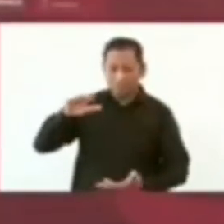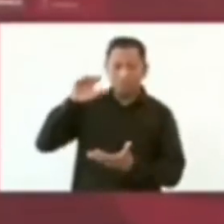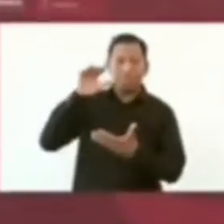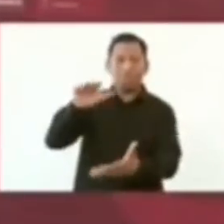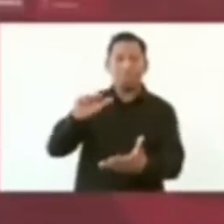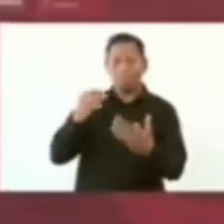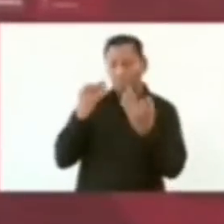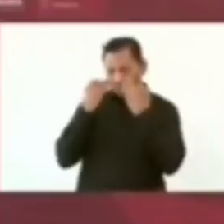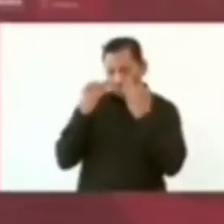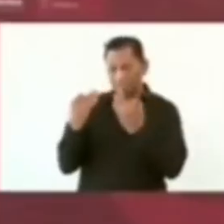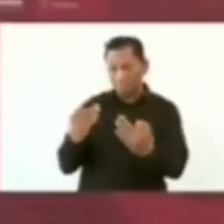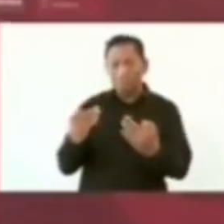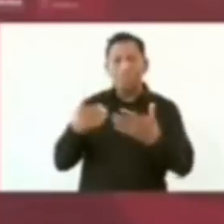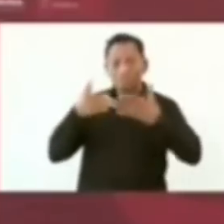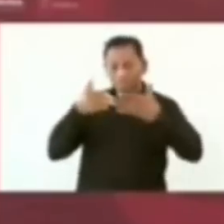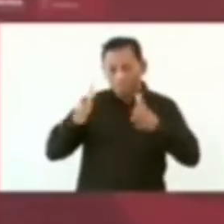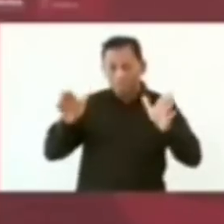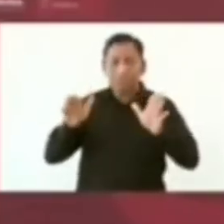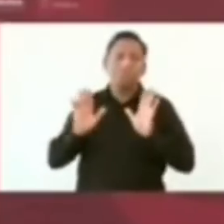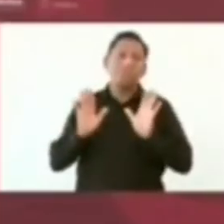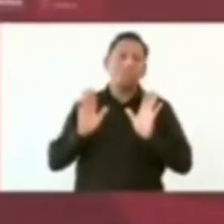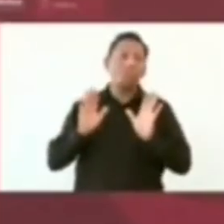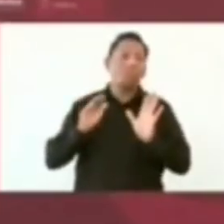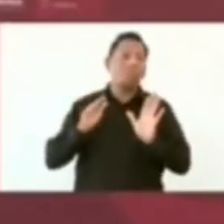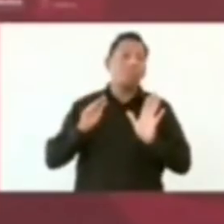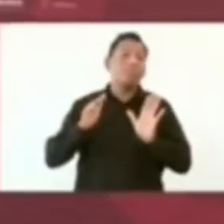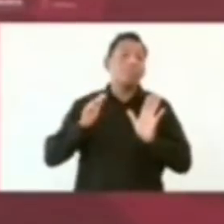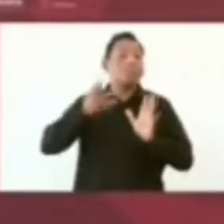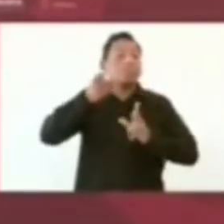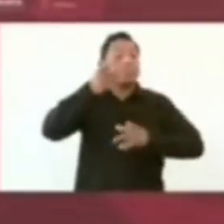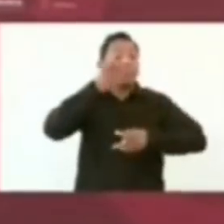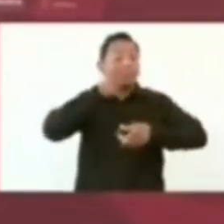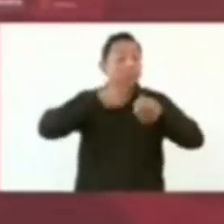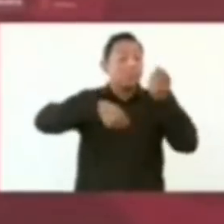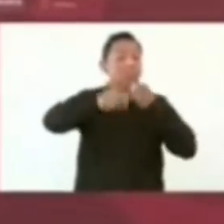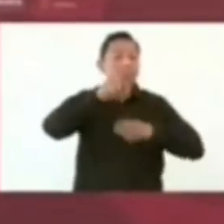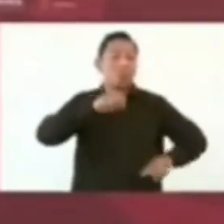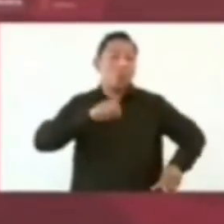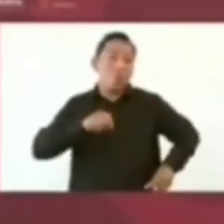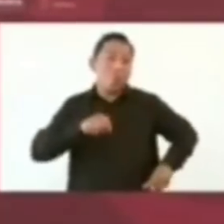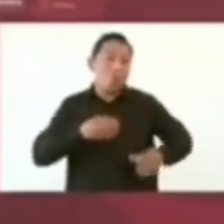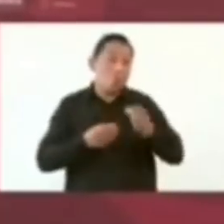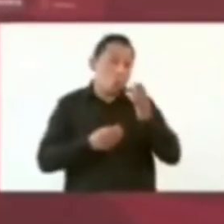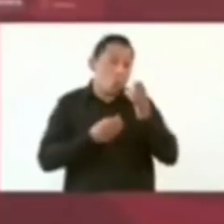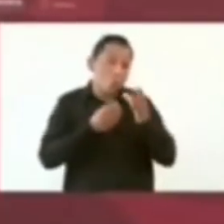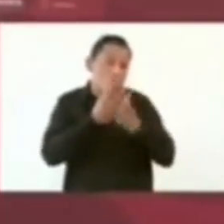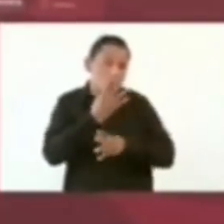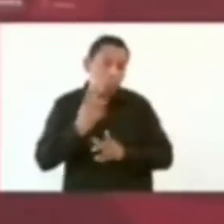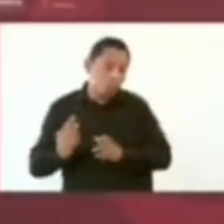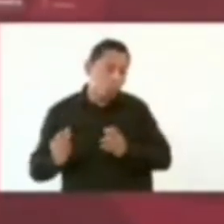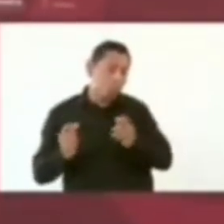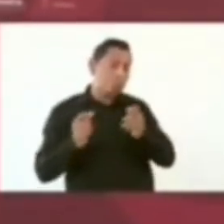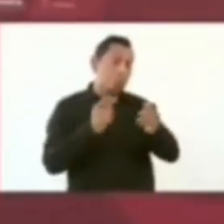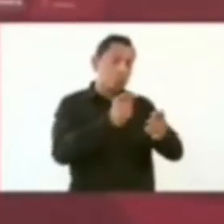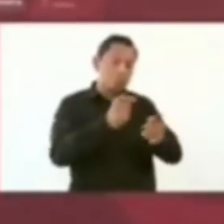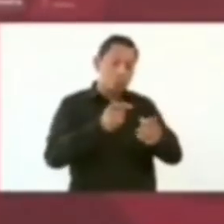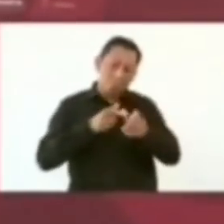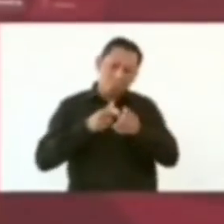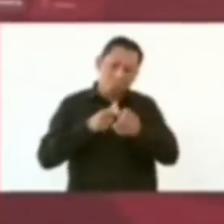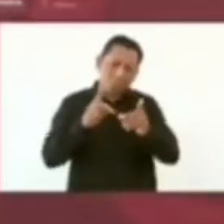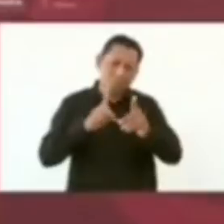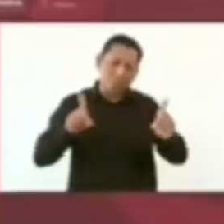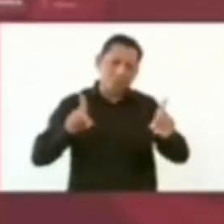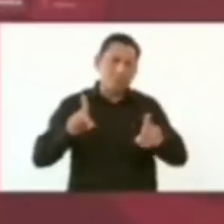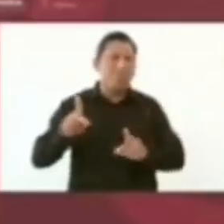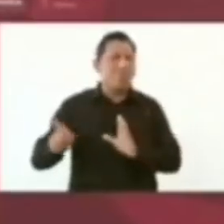entreguemos la estafeta y haya un relevo generacional. No a la